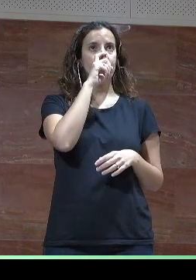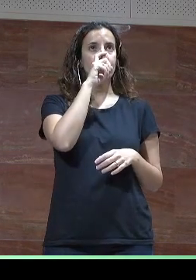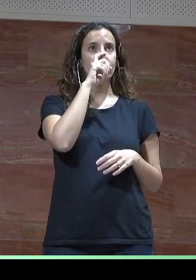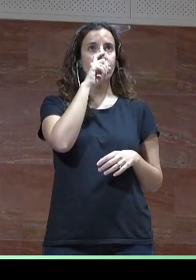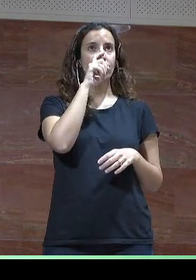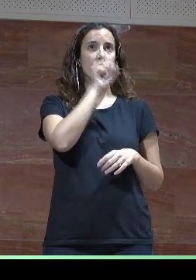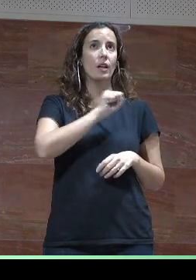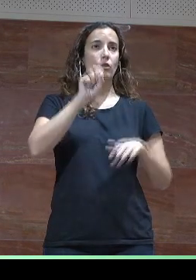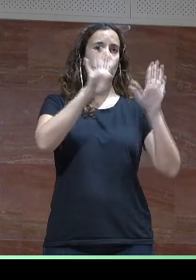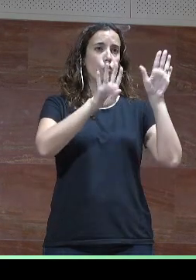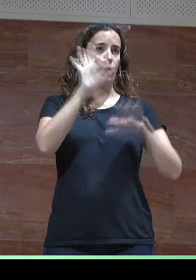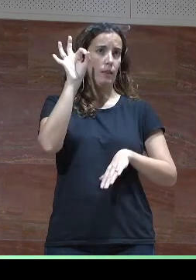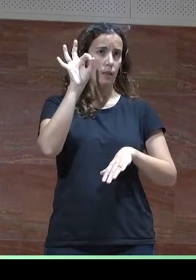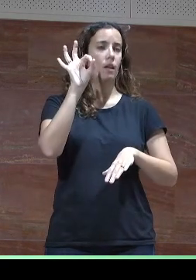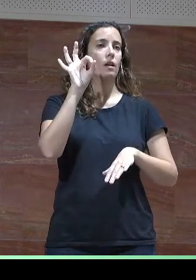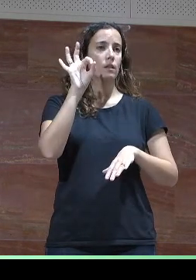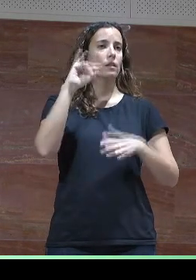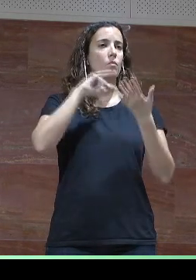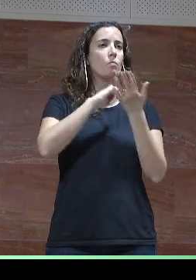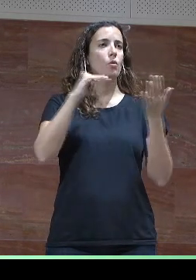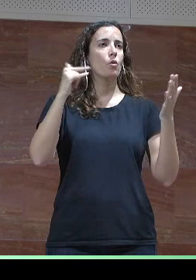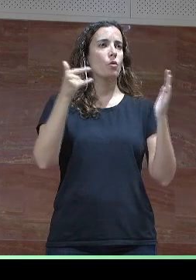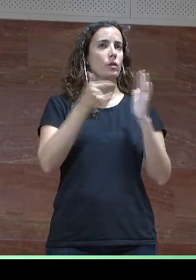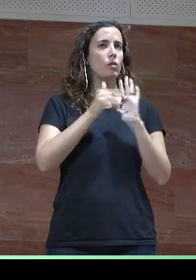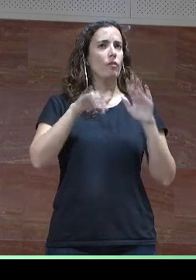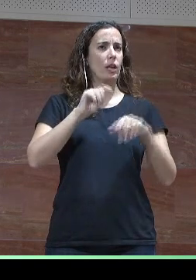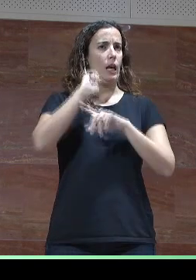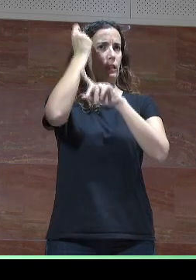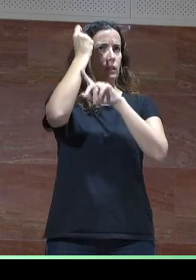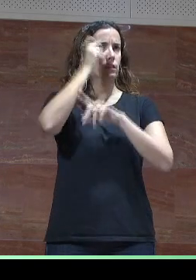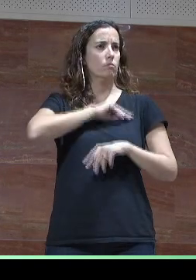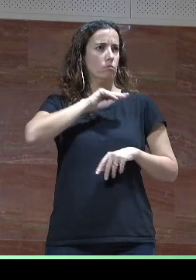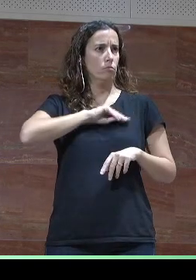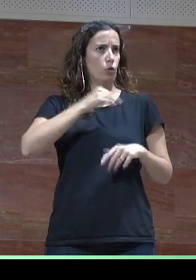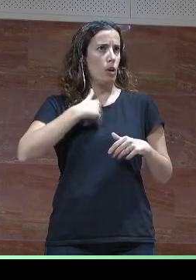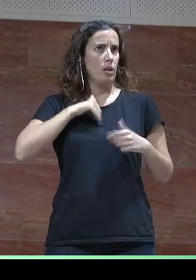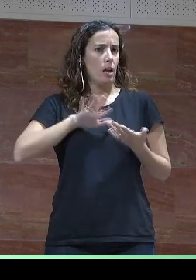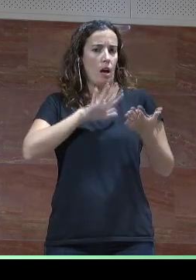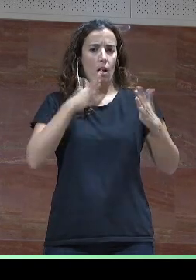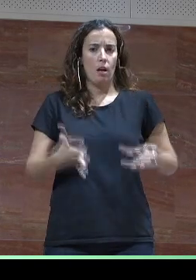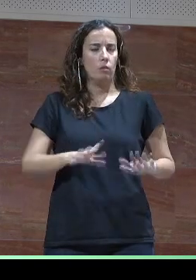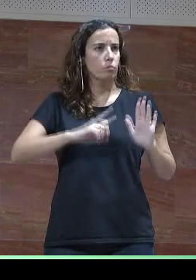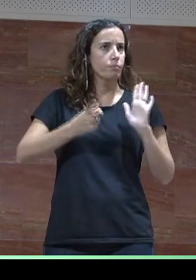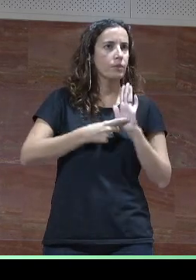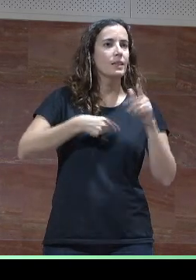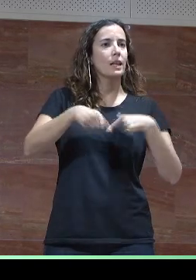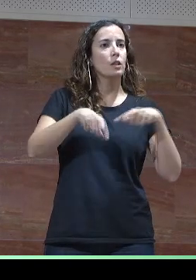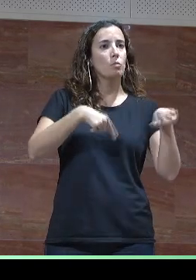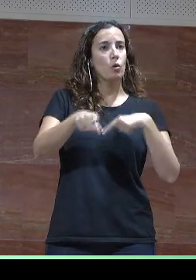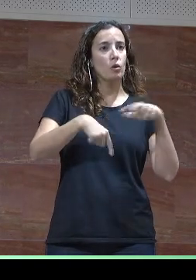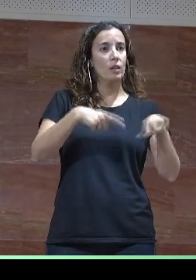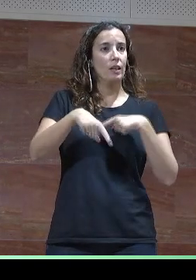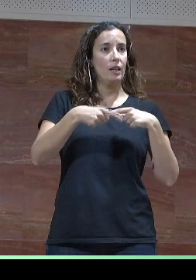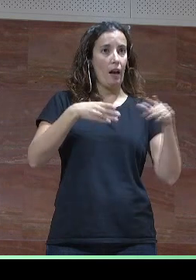de los 90, el tema del gran proyecto, que fue un éxito muy grande, porque ya está completamente implantado, del transporte urbano